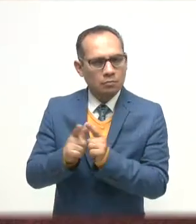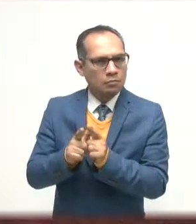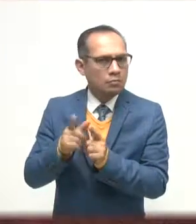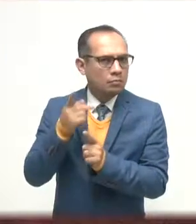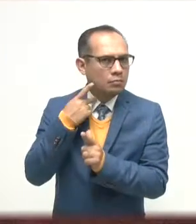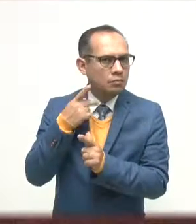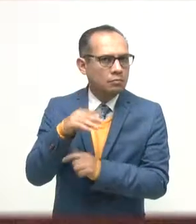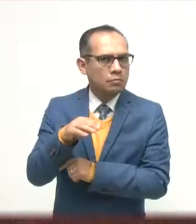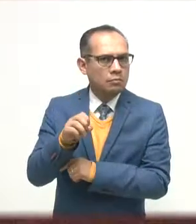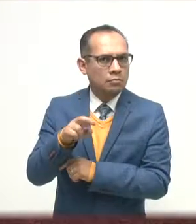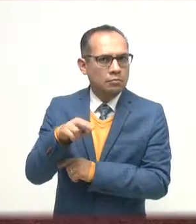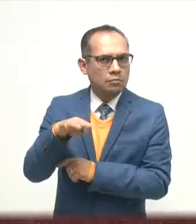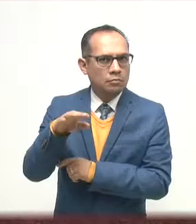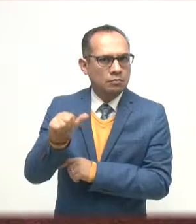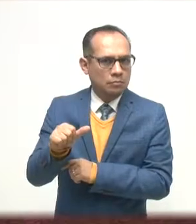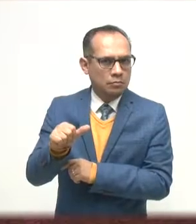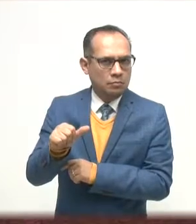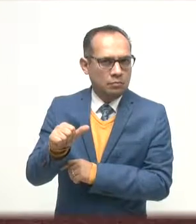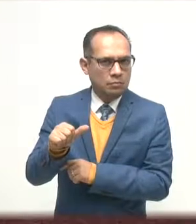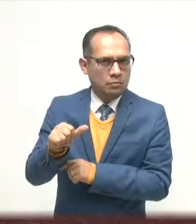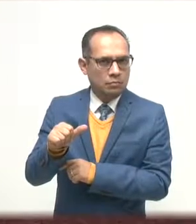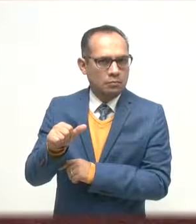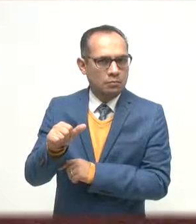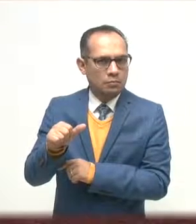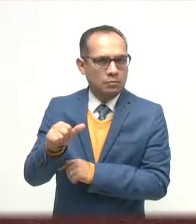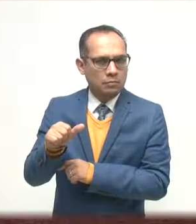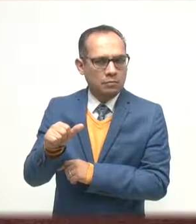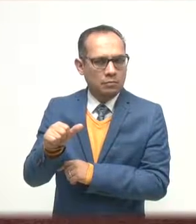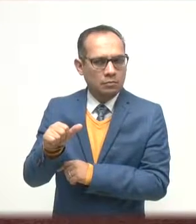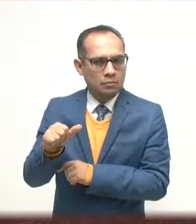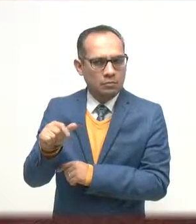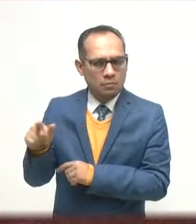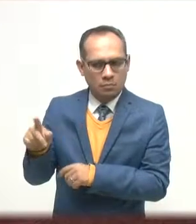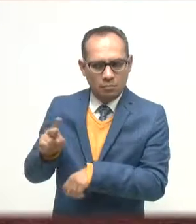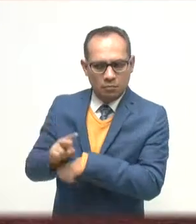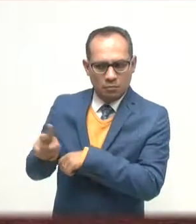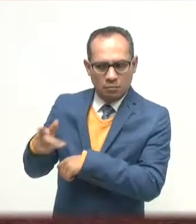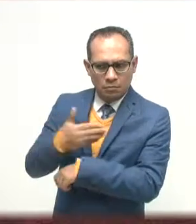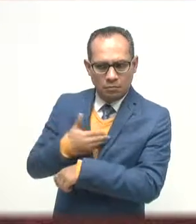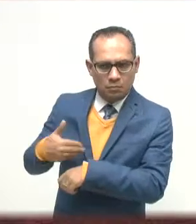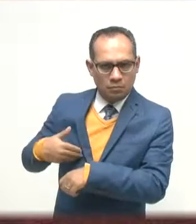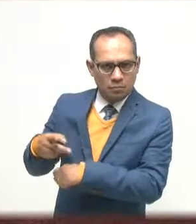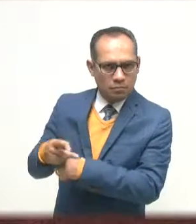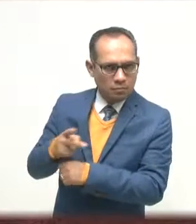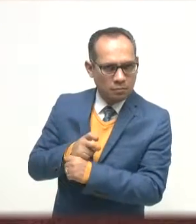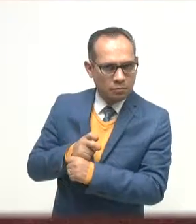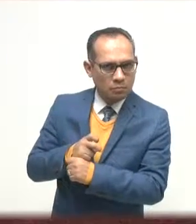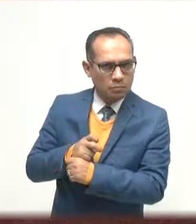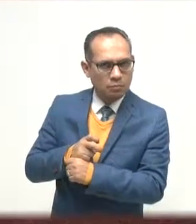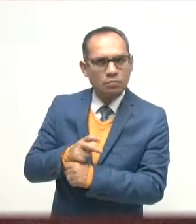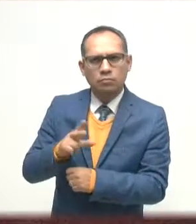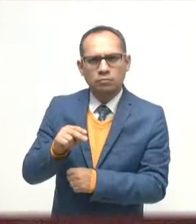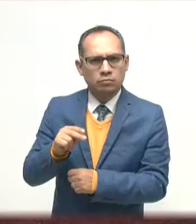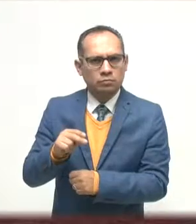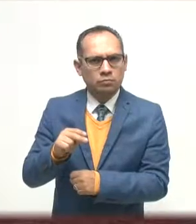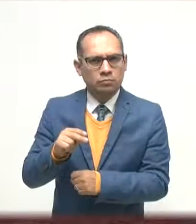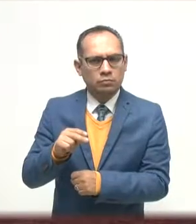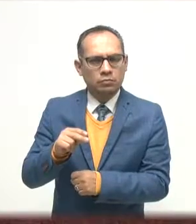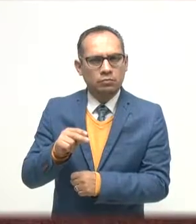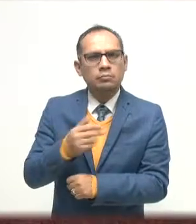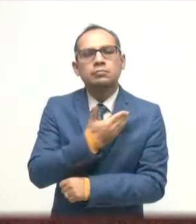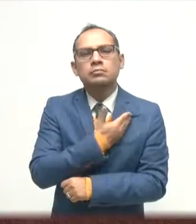está invitando al maduro no está invitando el gobierno electo de mexico